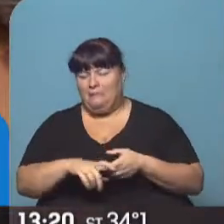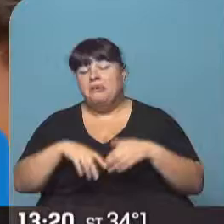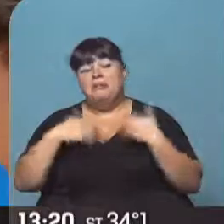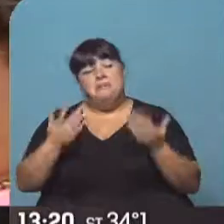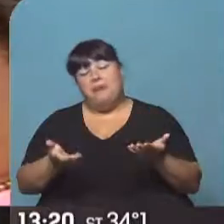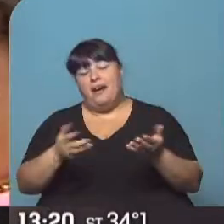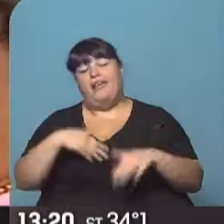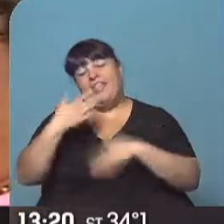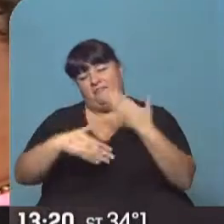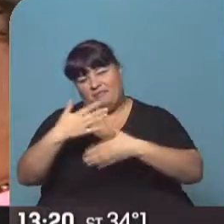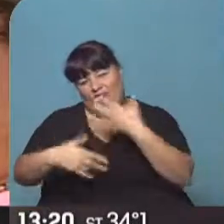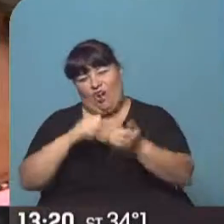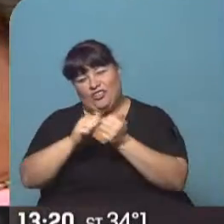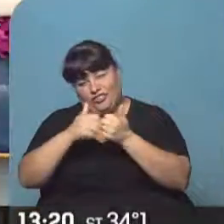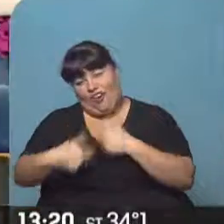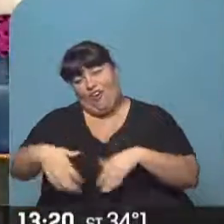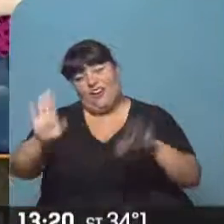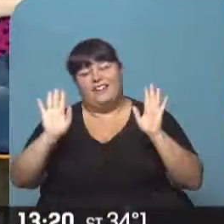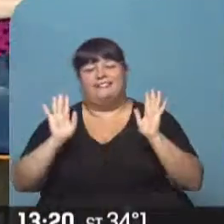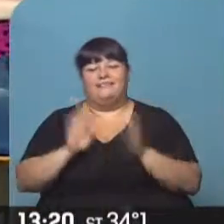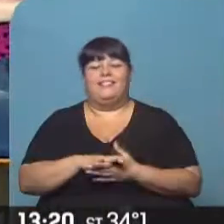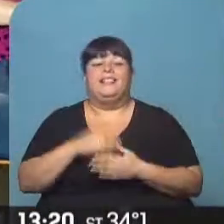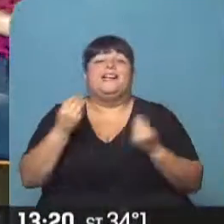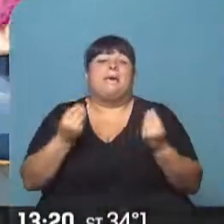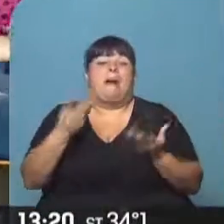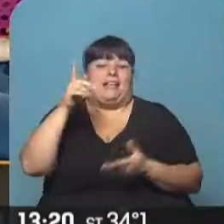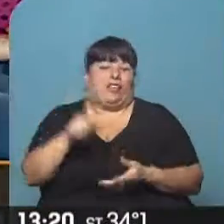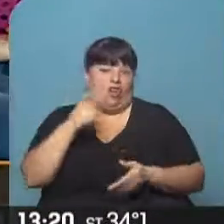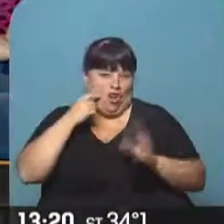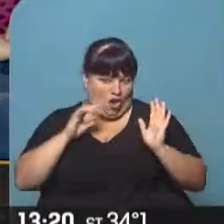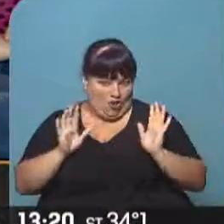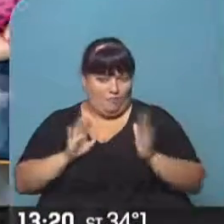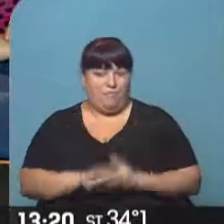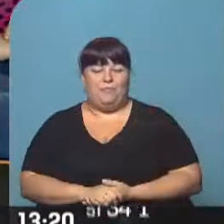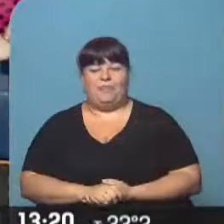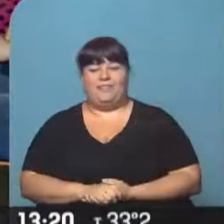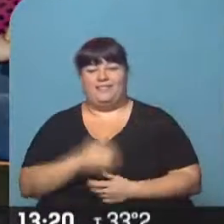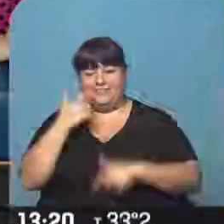Y bueno, después se desarrolla la historia que algo pasa con este tipo, ¿no?